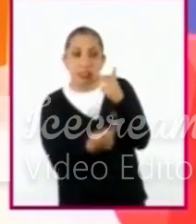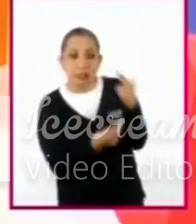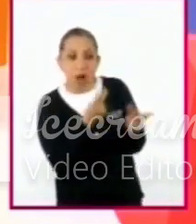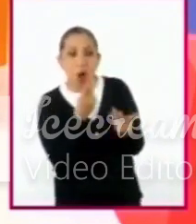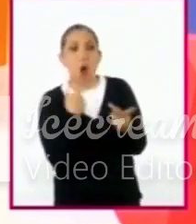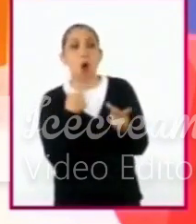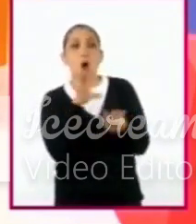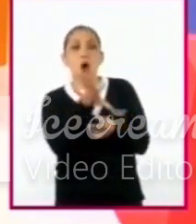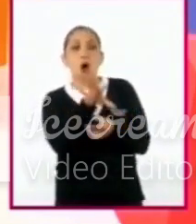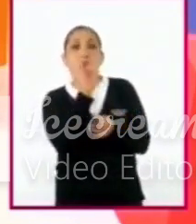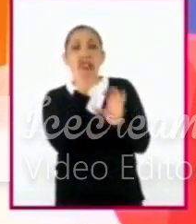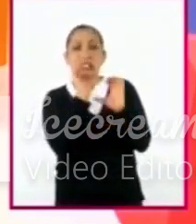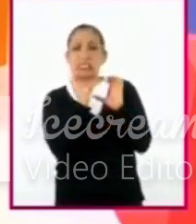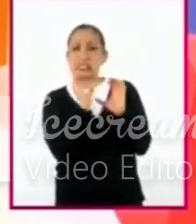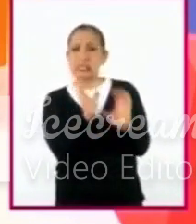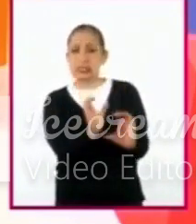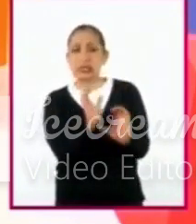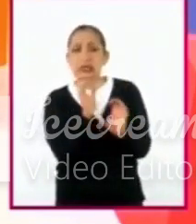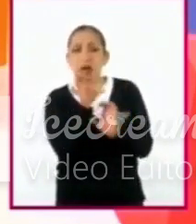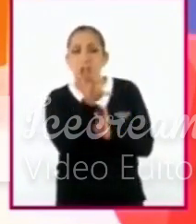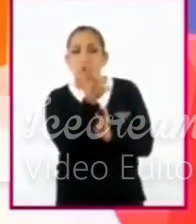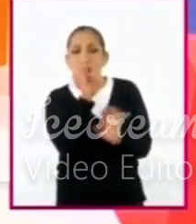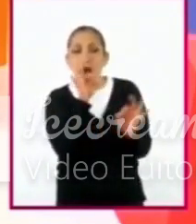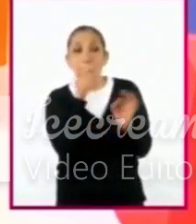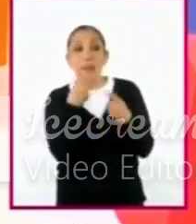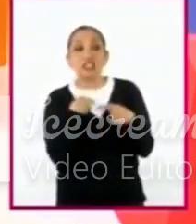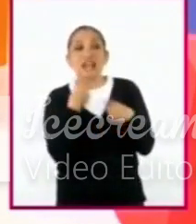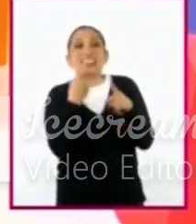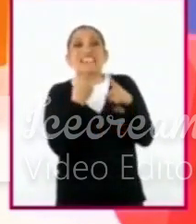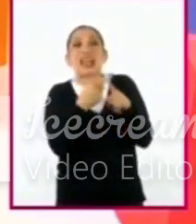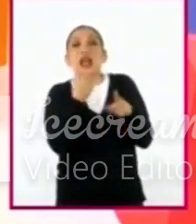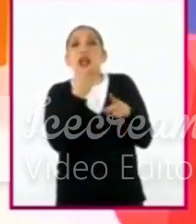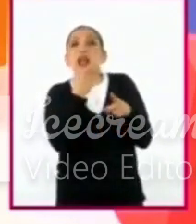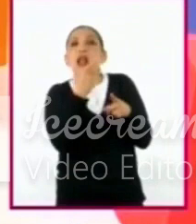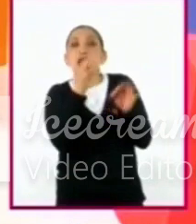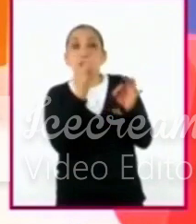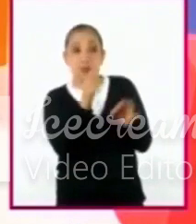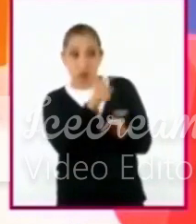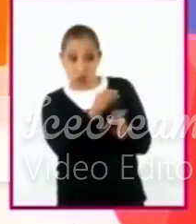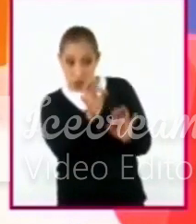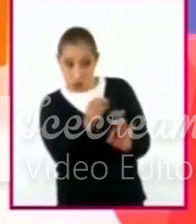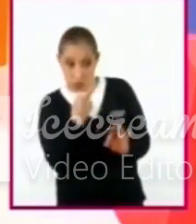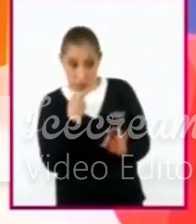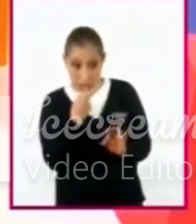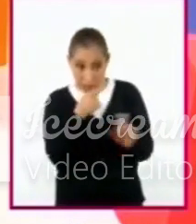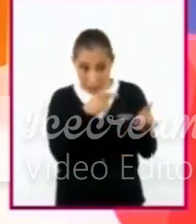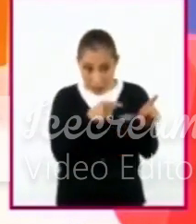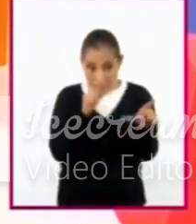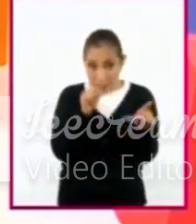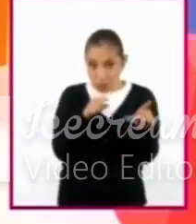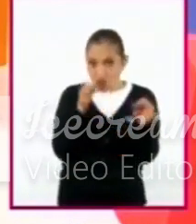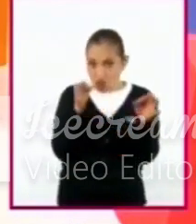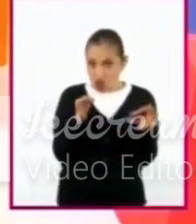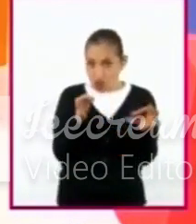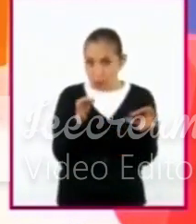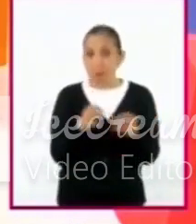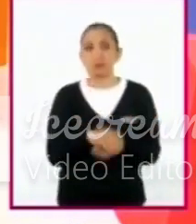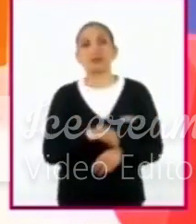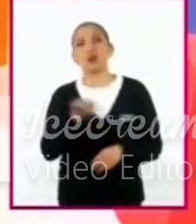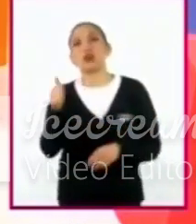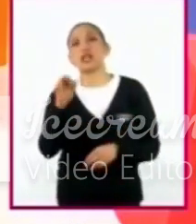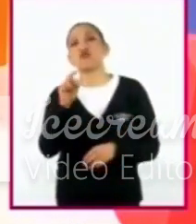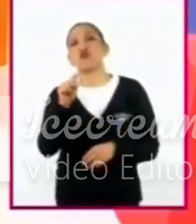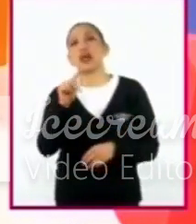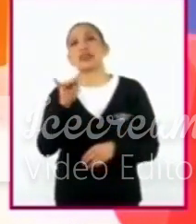seleccionando cuidadosamente a los informantes y confirmando la veracidad de sus relatos. Otras